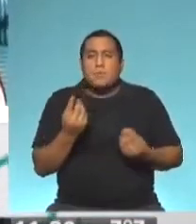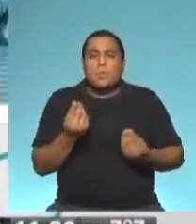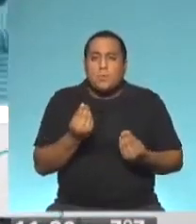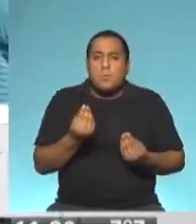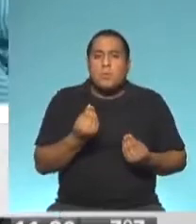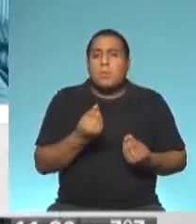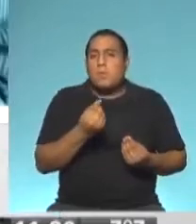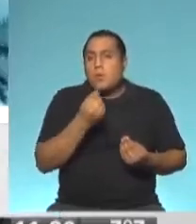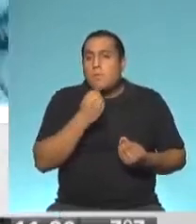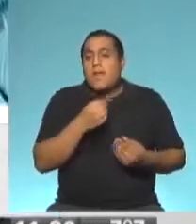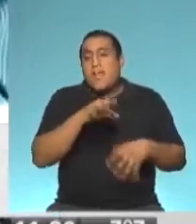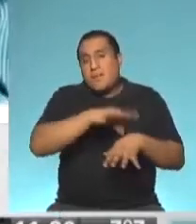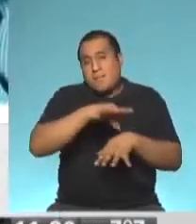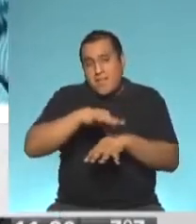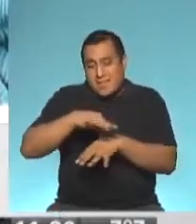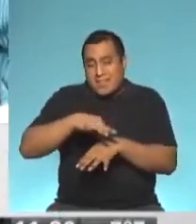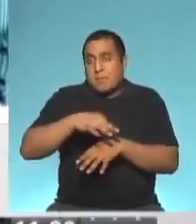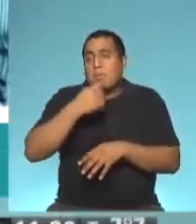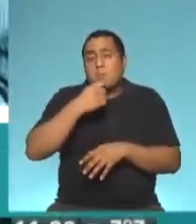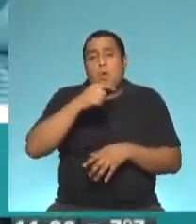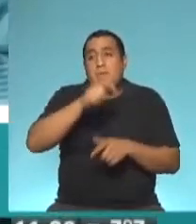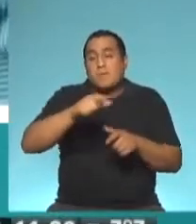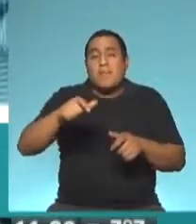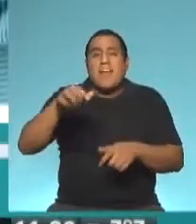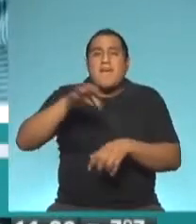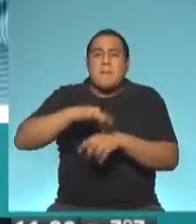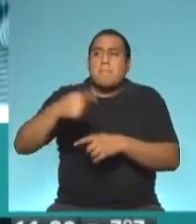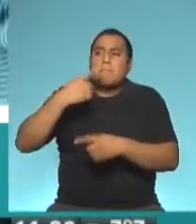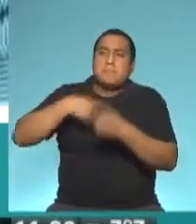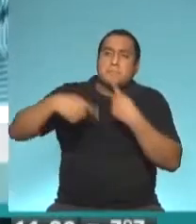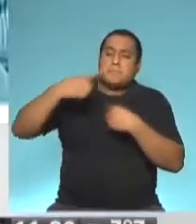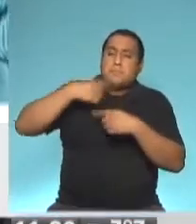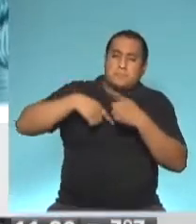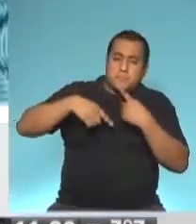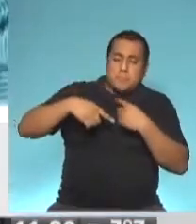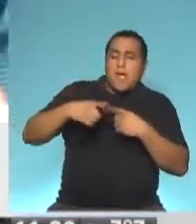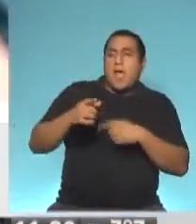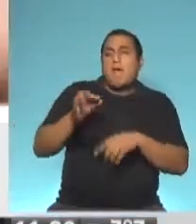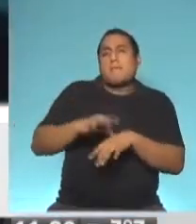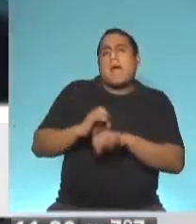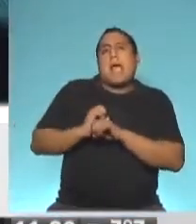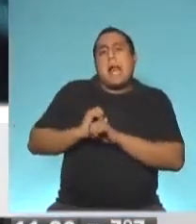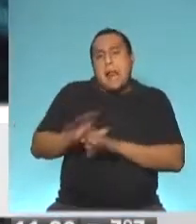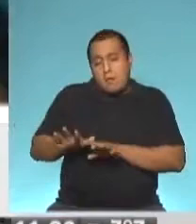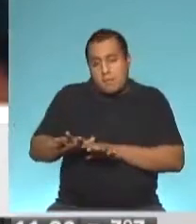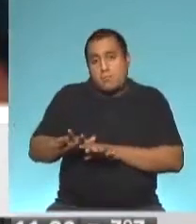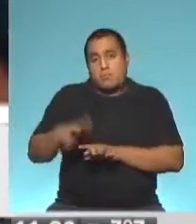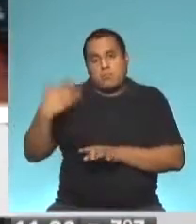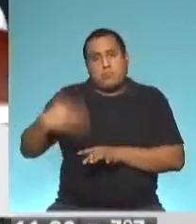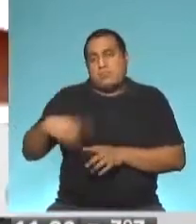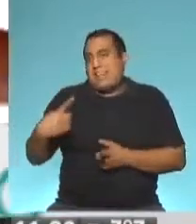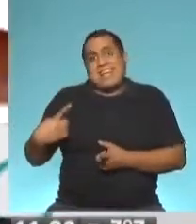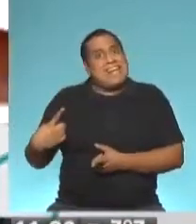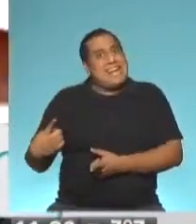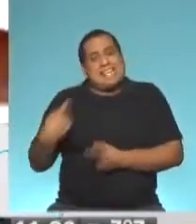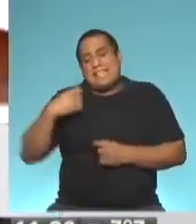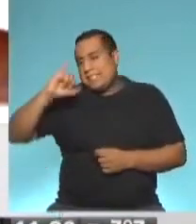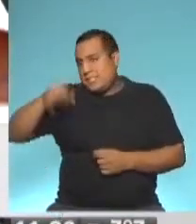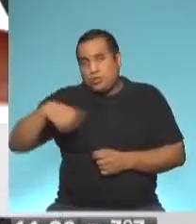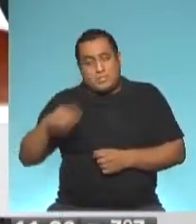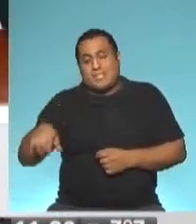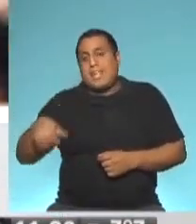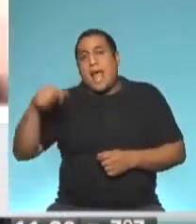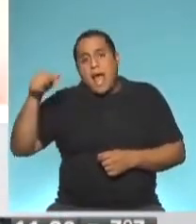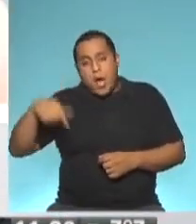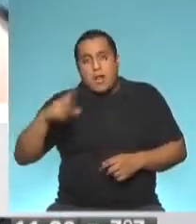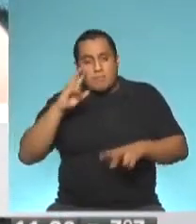a las patologías, es decir, la gente que consultaba por patologías que sean más graves, es decir, que requieran realmente hacerse un estudio a la brevedad,